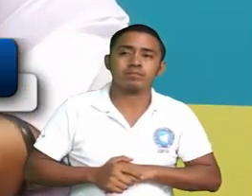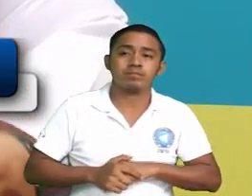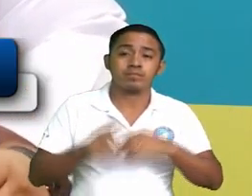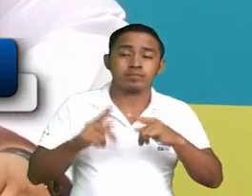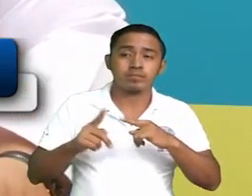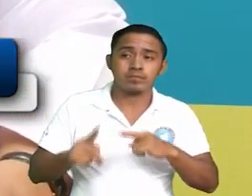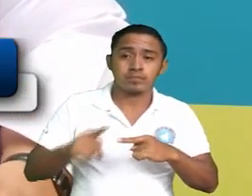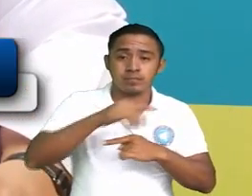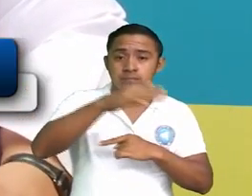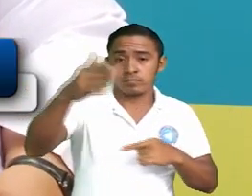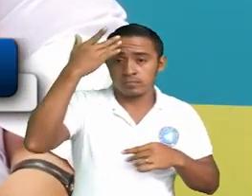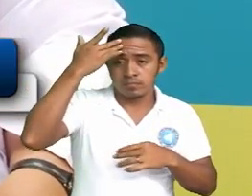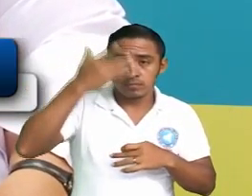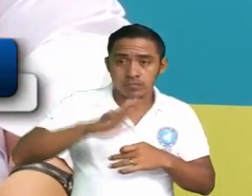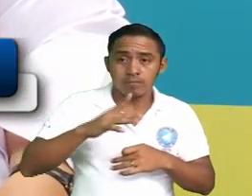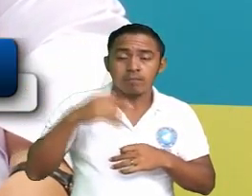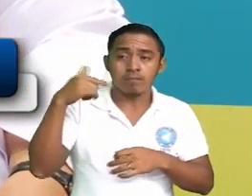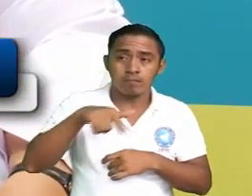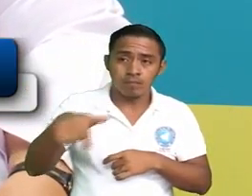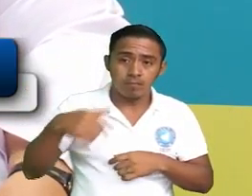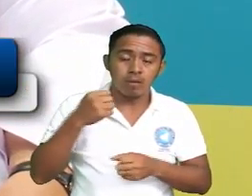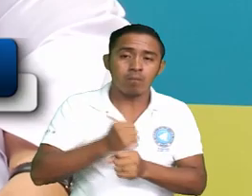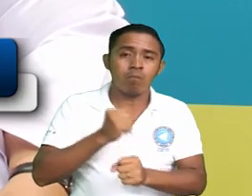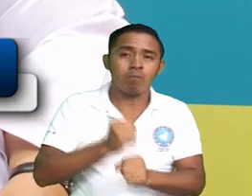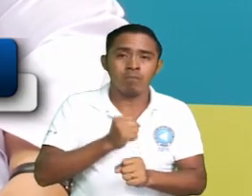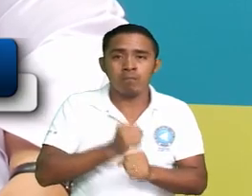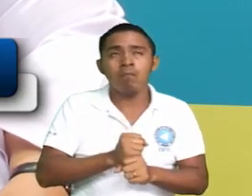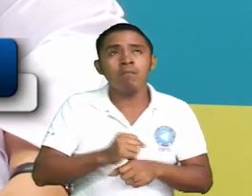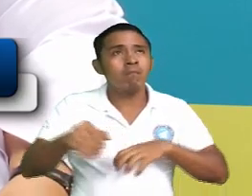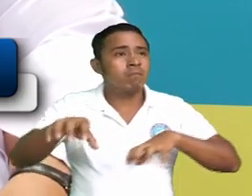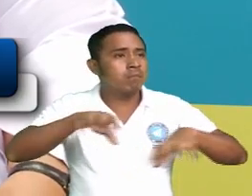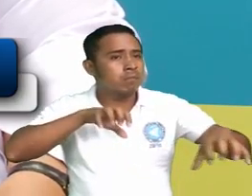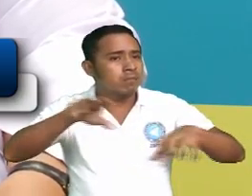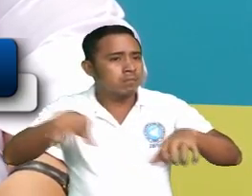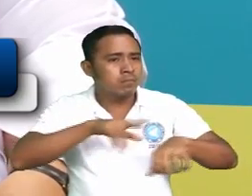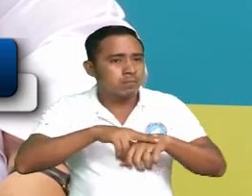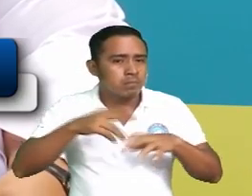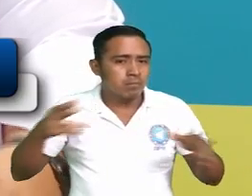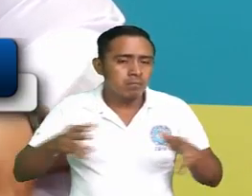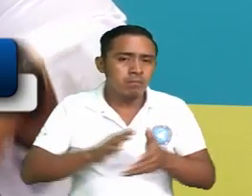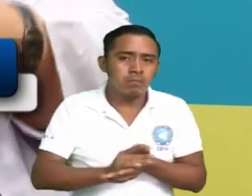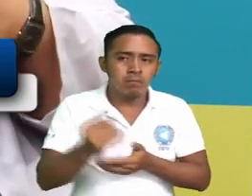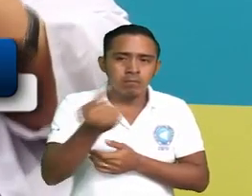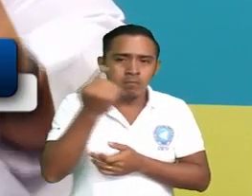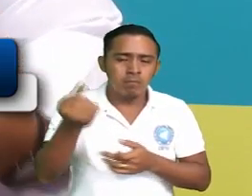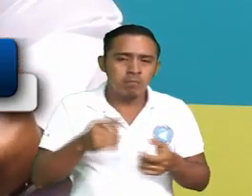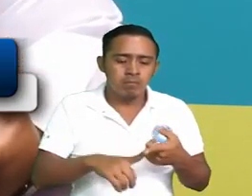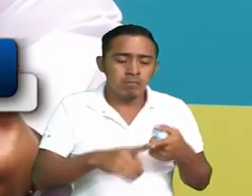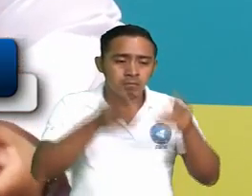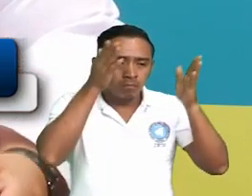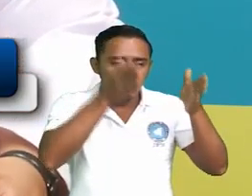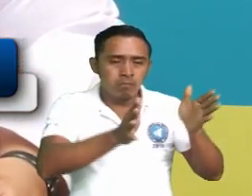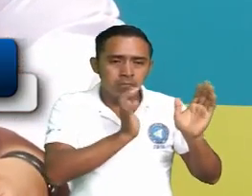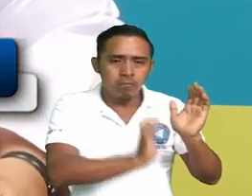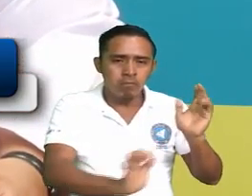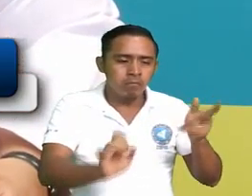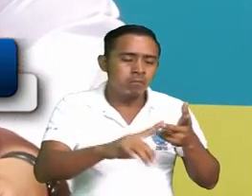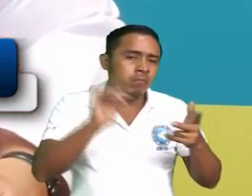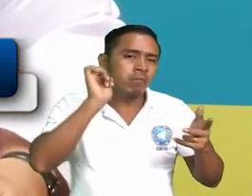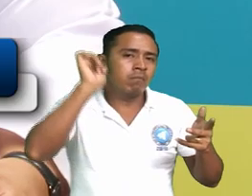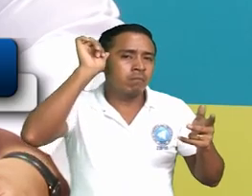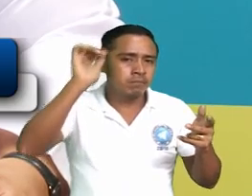población esté enterada que estamos en una jornada donde no solamente abarcamos a los niños, sino también a los